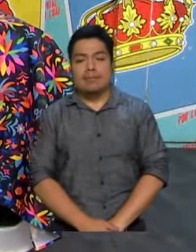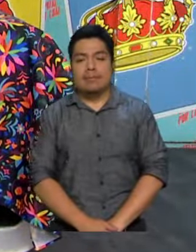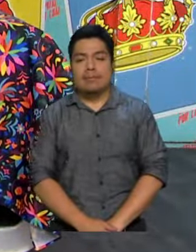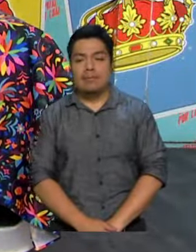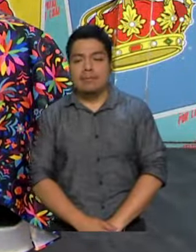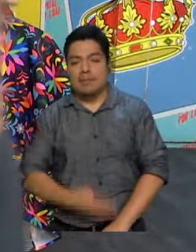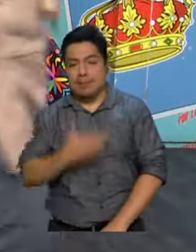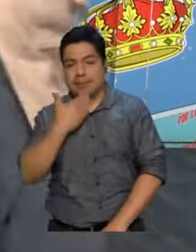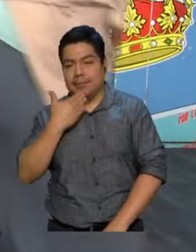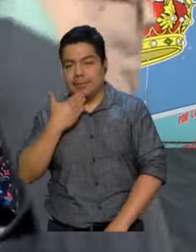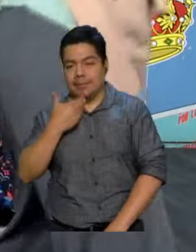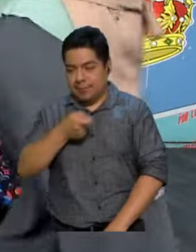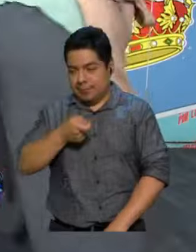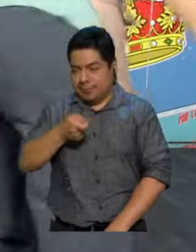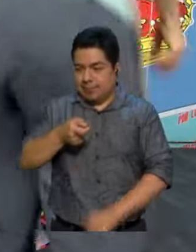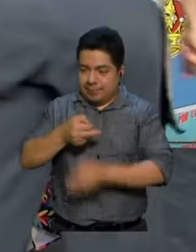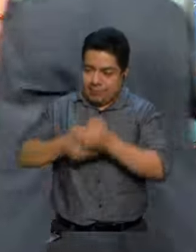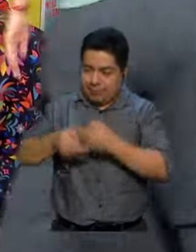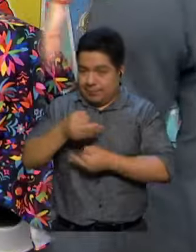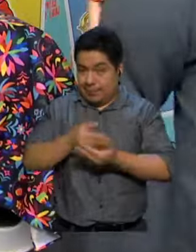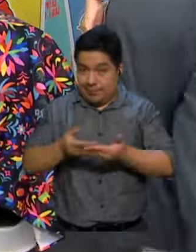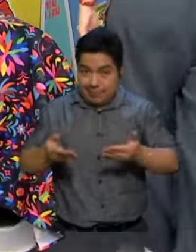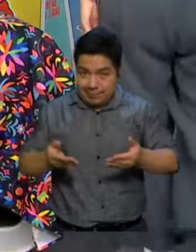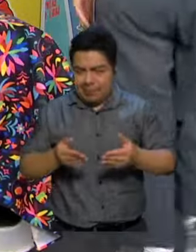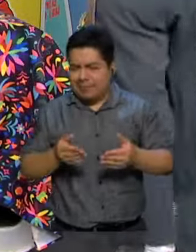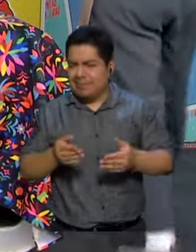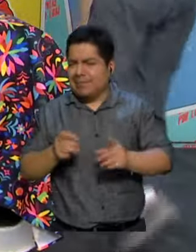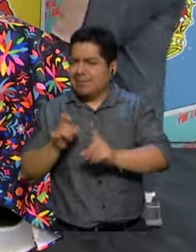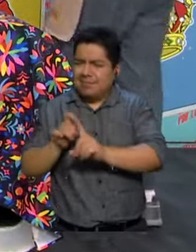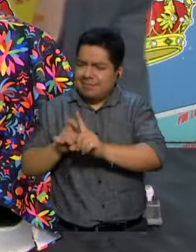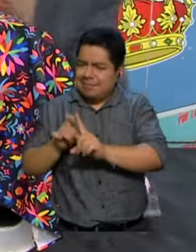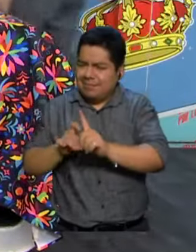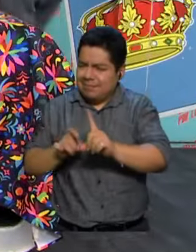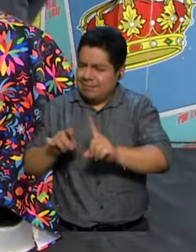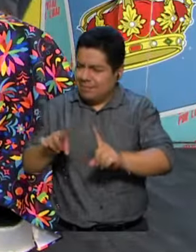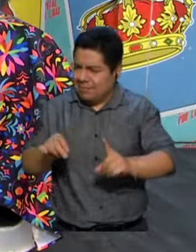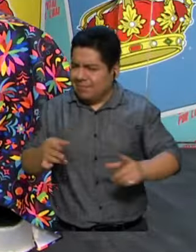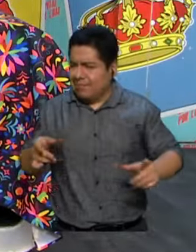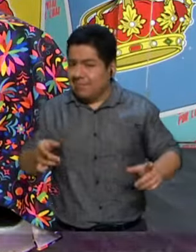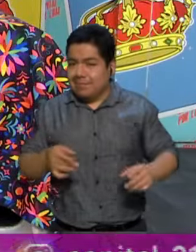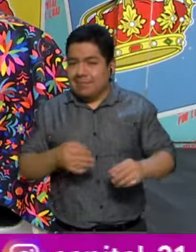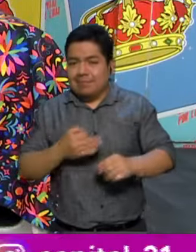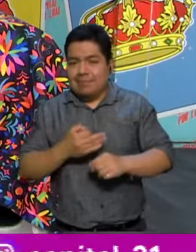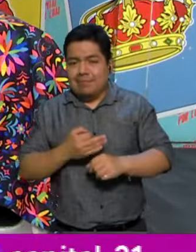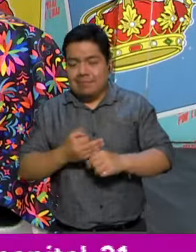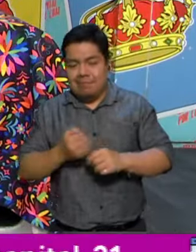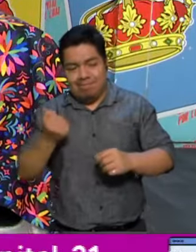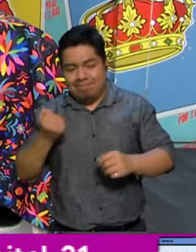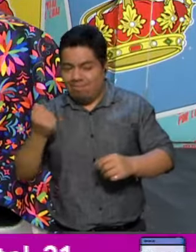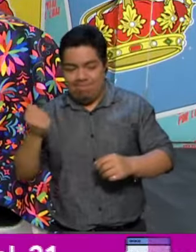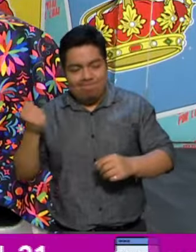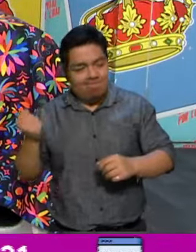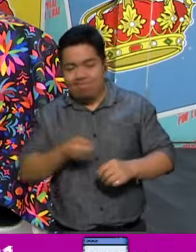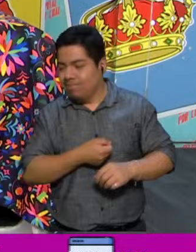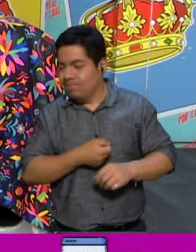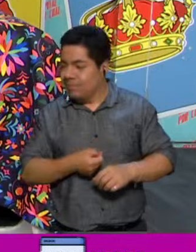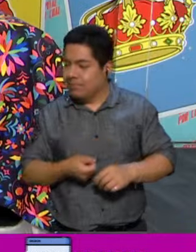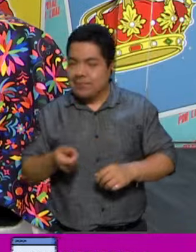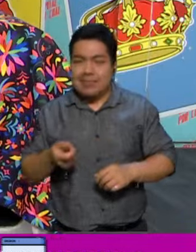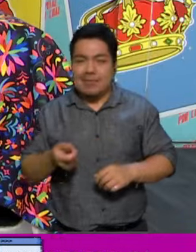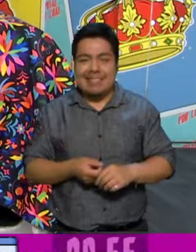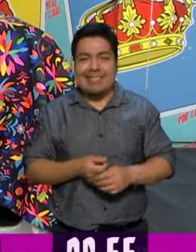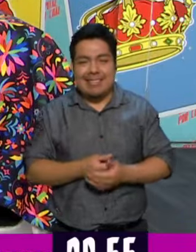Qué sensualidad. Siempre no se burle. La cocina más no se burle que ando con ganas de darle chanclazo a alguien. ¿Qué crees? Acá, mi